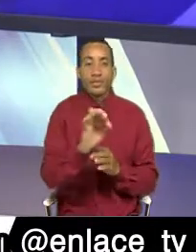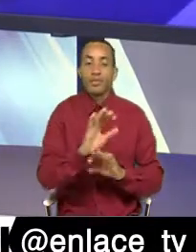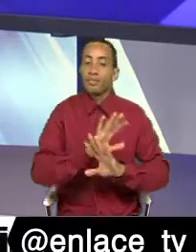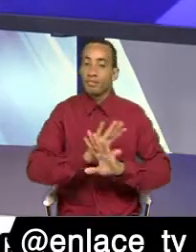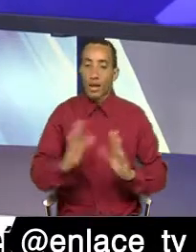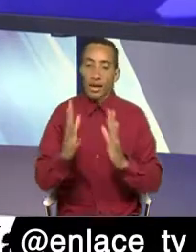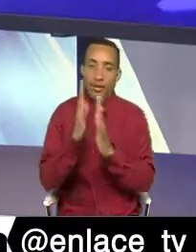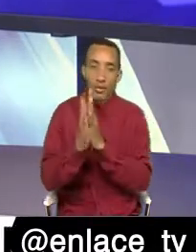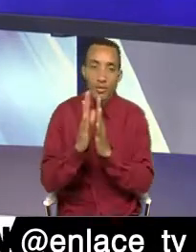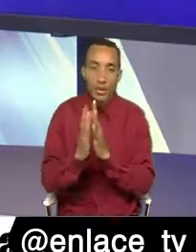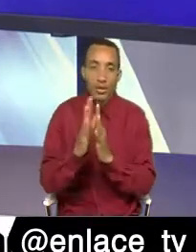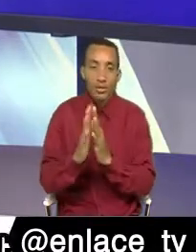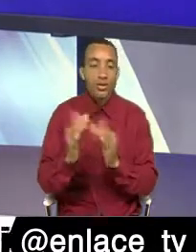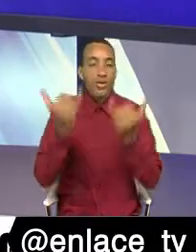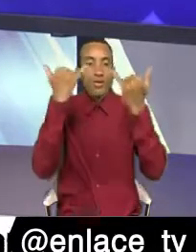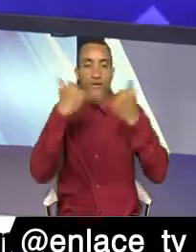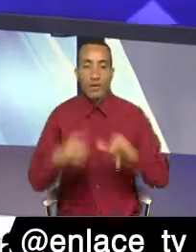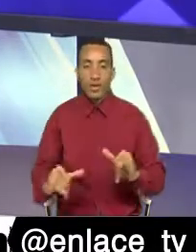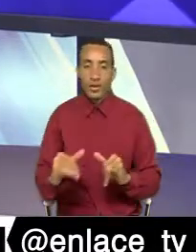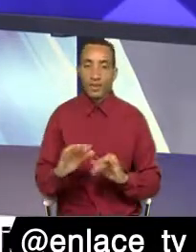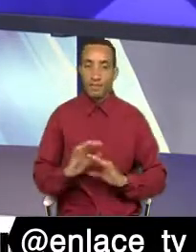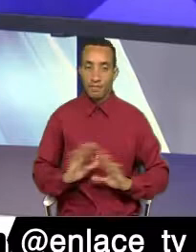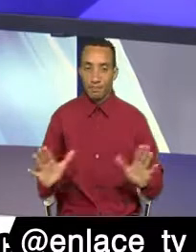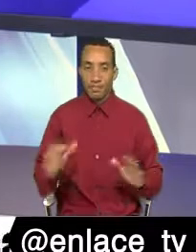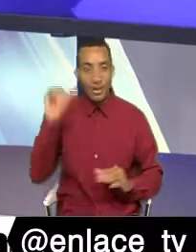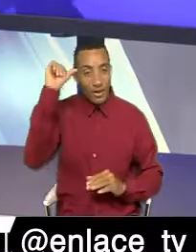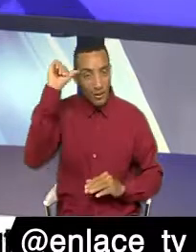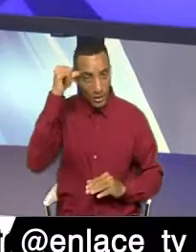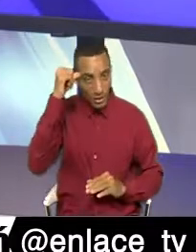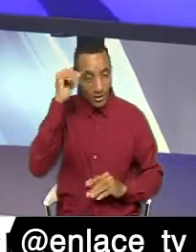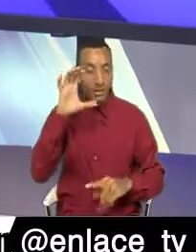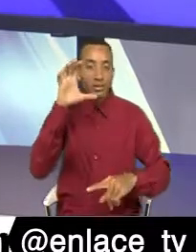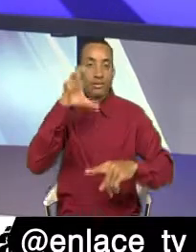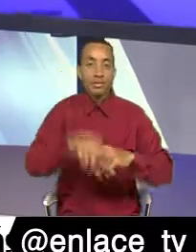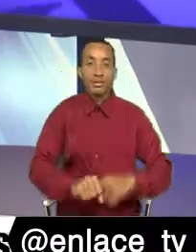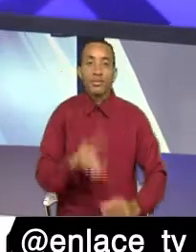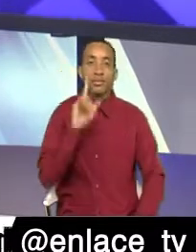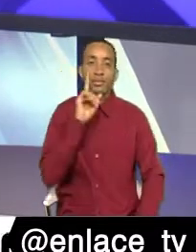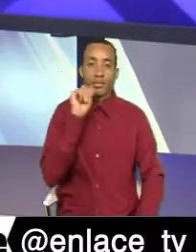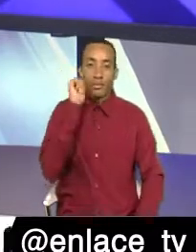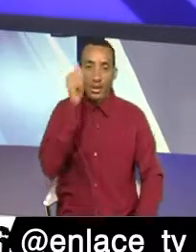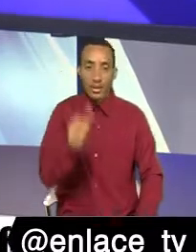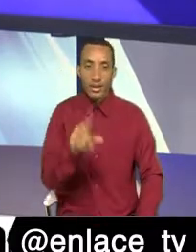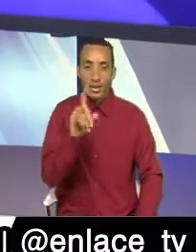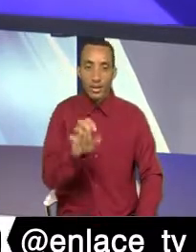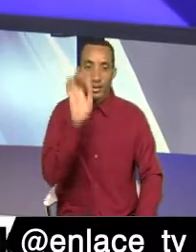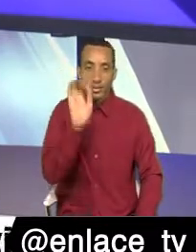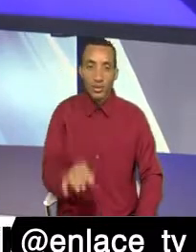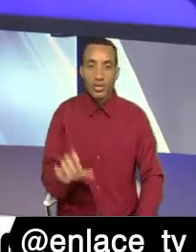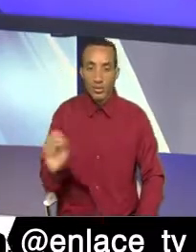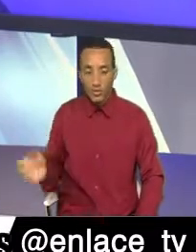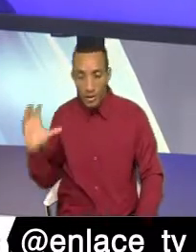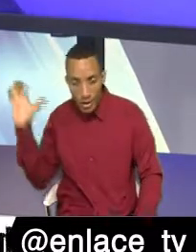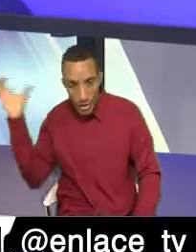la información más importante de las últimas horas. Recuerden nuestra cita mañana 6 en punto en Enlace Radio 6 AM